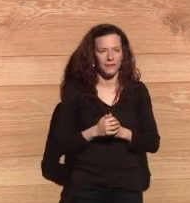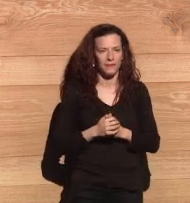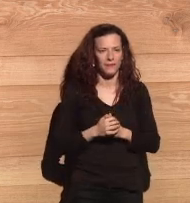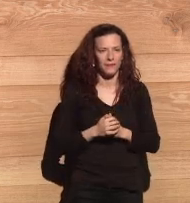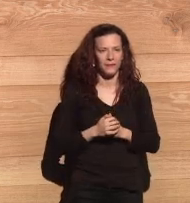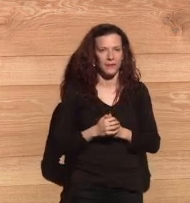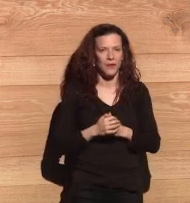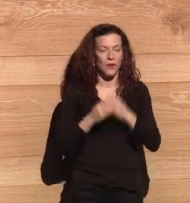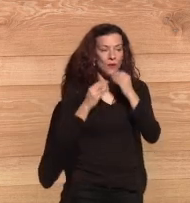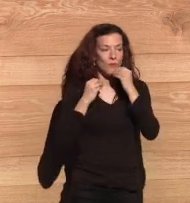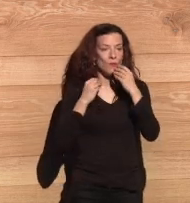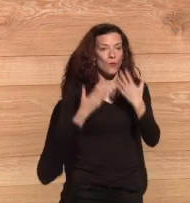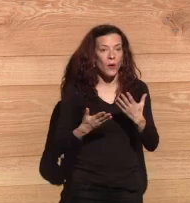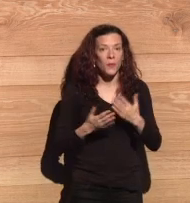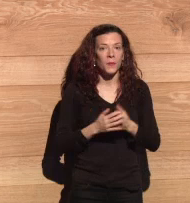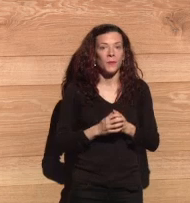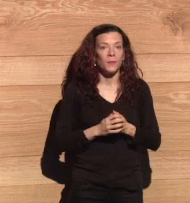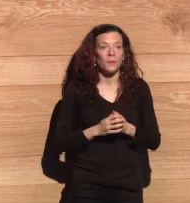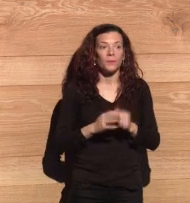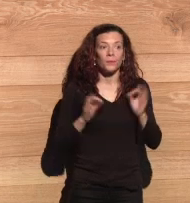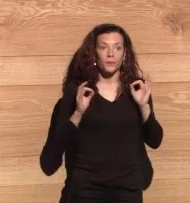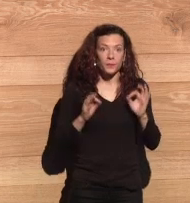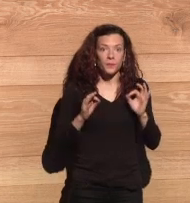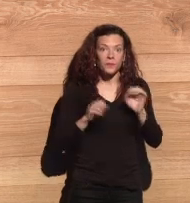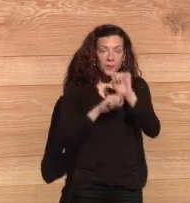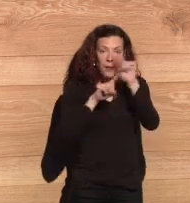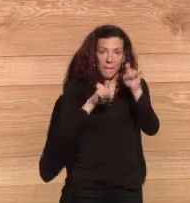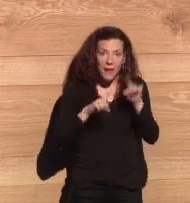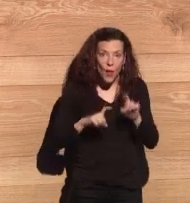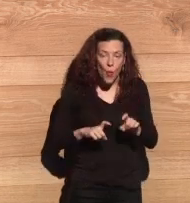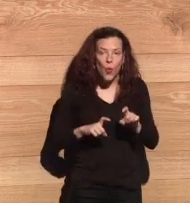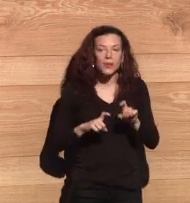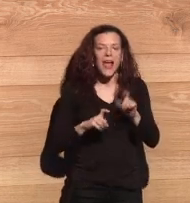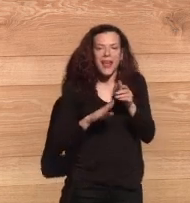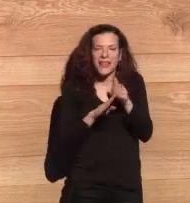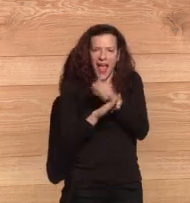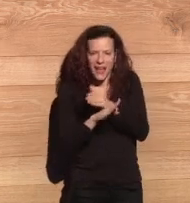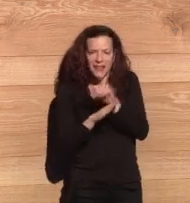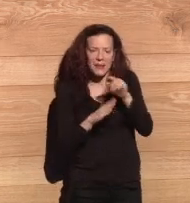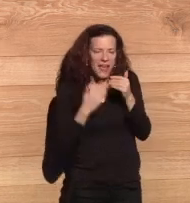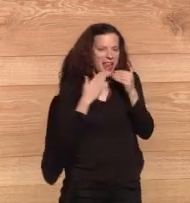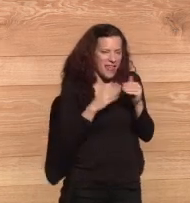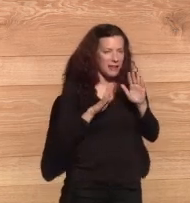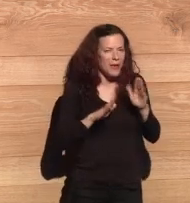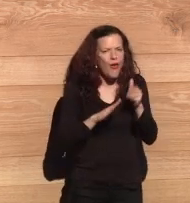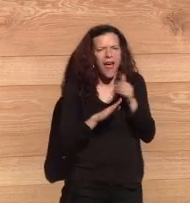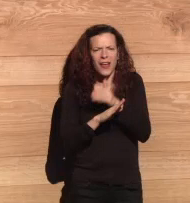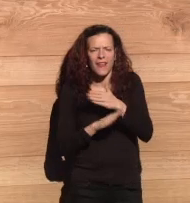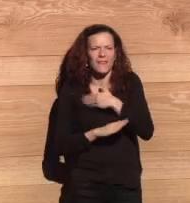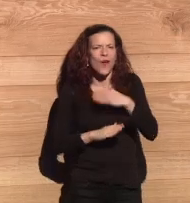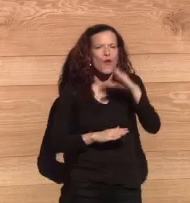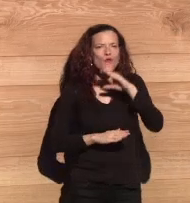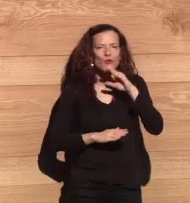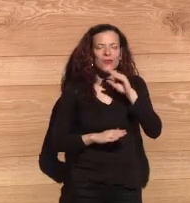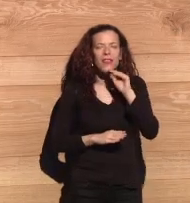Bueno, yo antes de llegar aquí a las preguntas y a daros las gracias, quería haceros una pregunta también, curiosidad mía, que